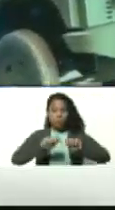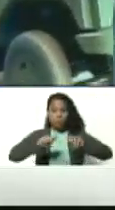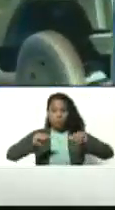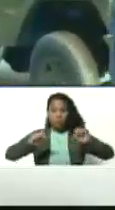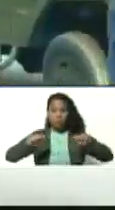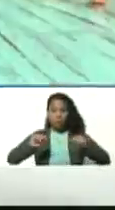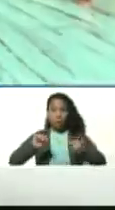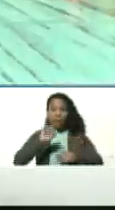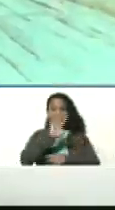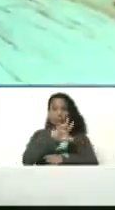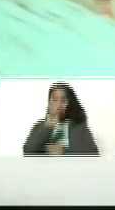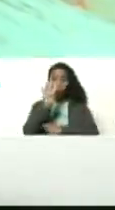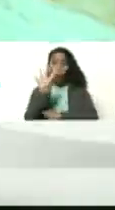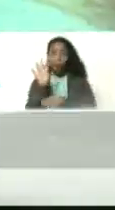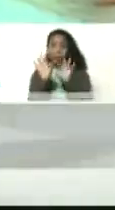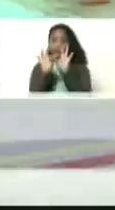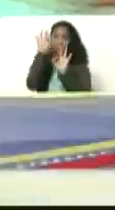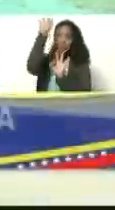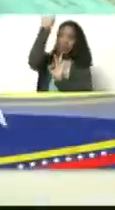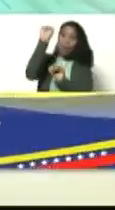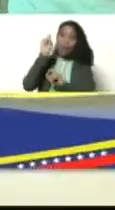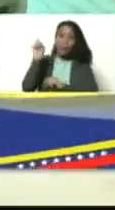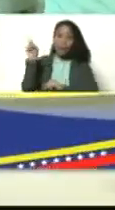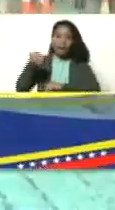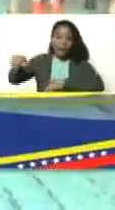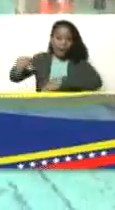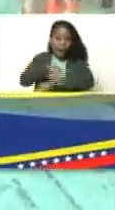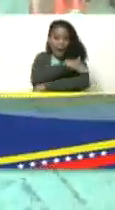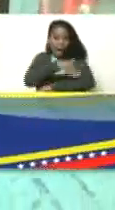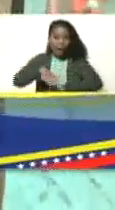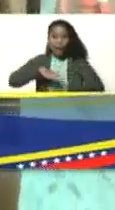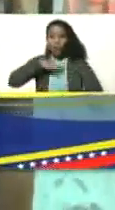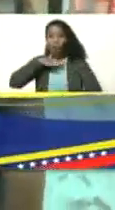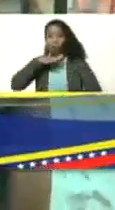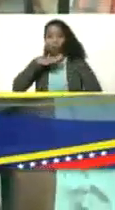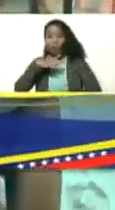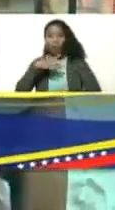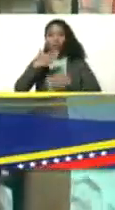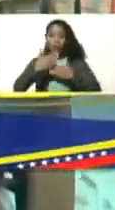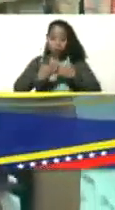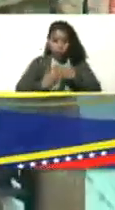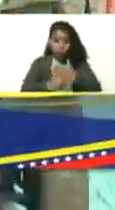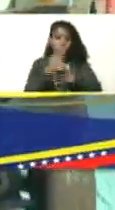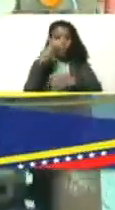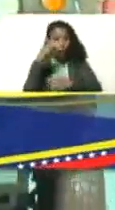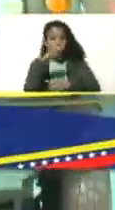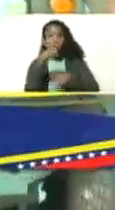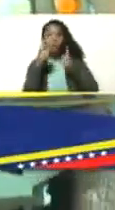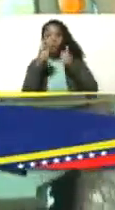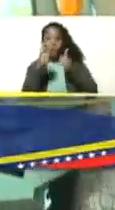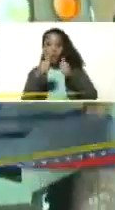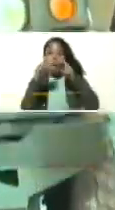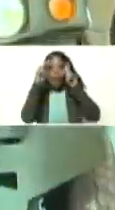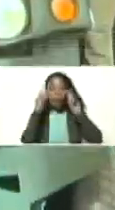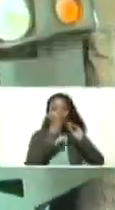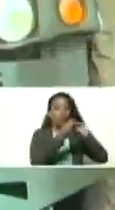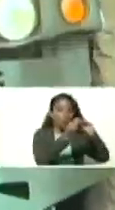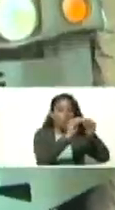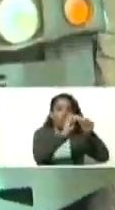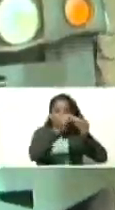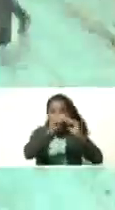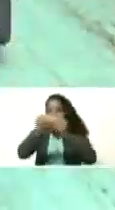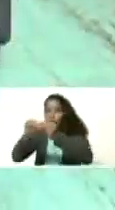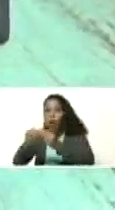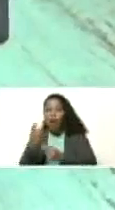hasta 3-4 metros en esas calles. Se ha avanzado bien en la limpieza.